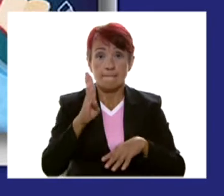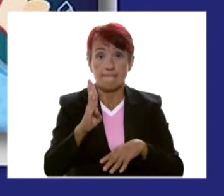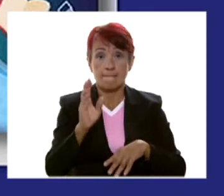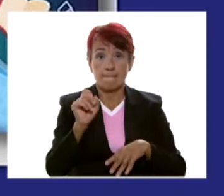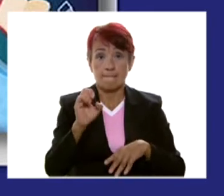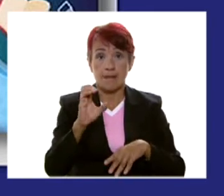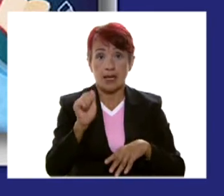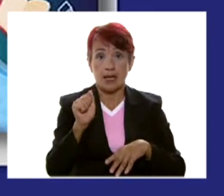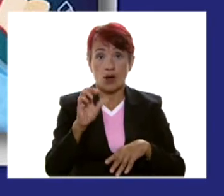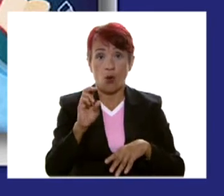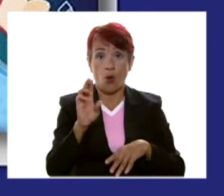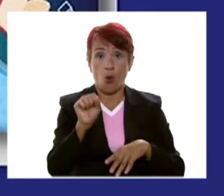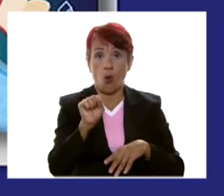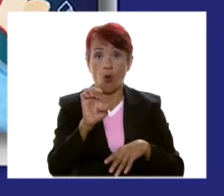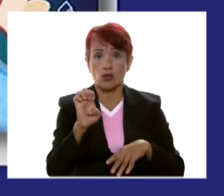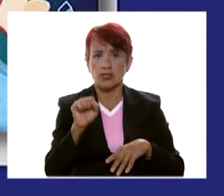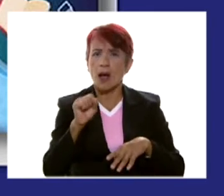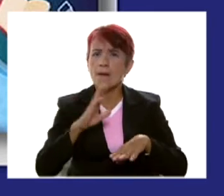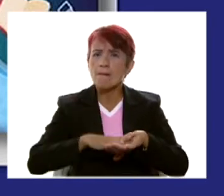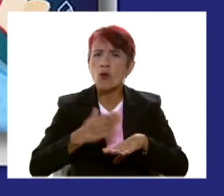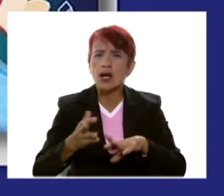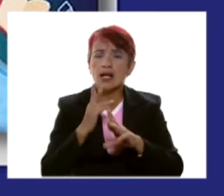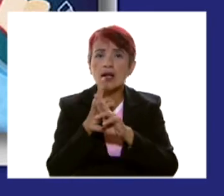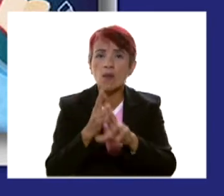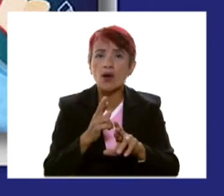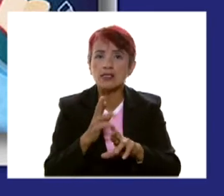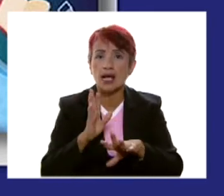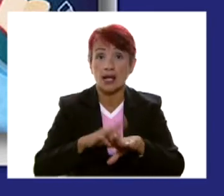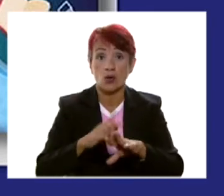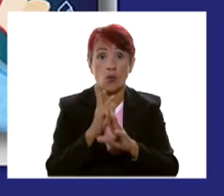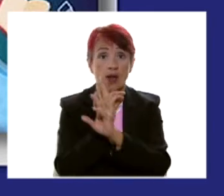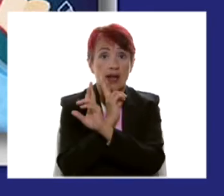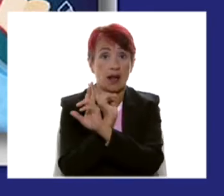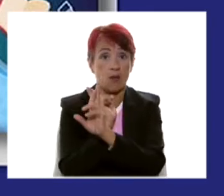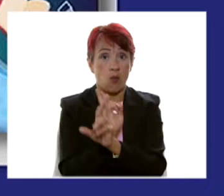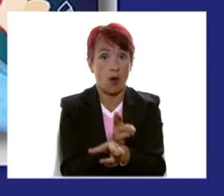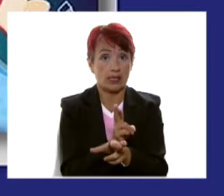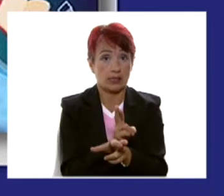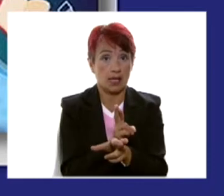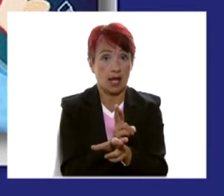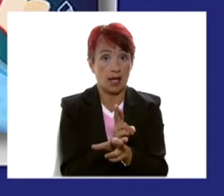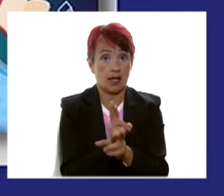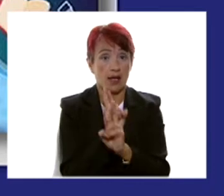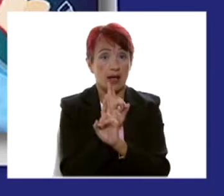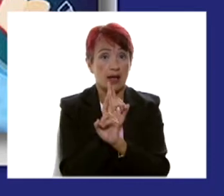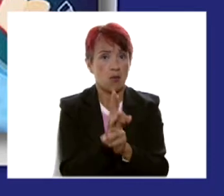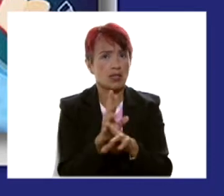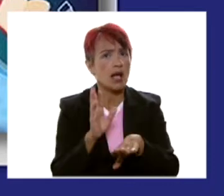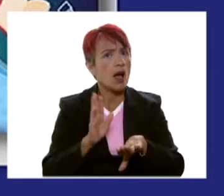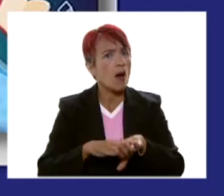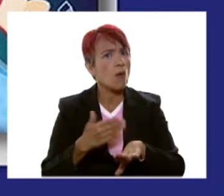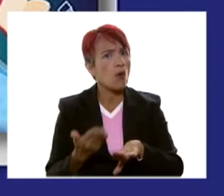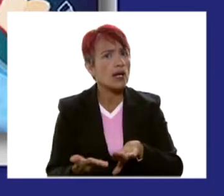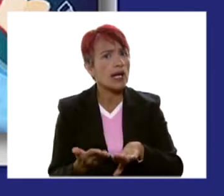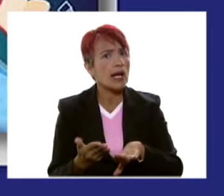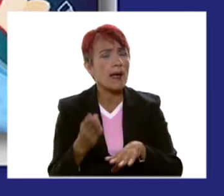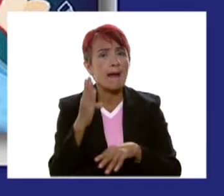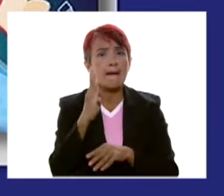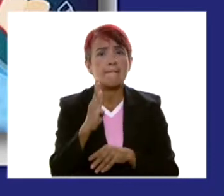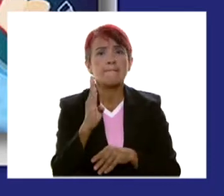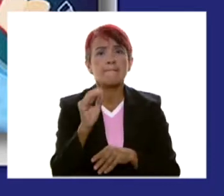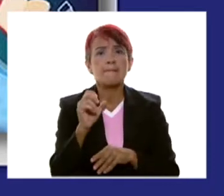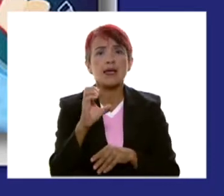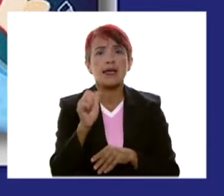pero normalmente es por qué de respuesta. ¿Okay? De respuesta. Because, ¿por qué? ¿Okay?